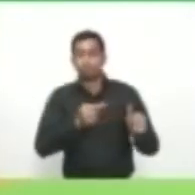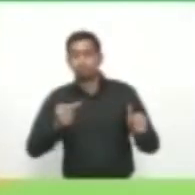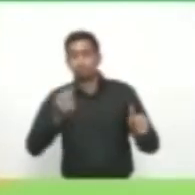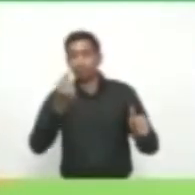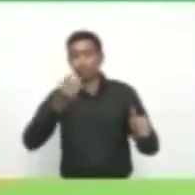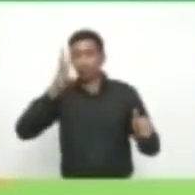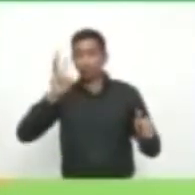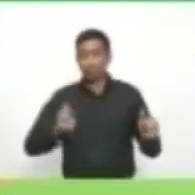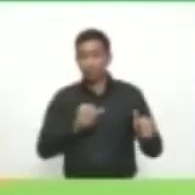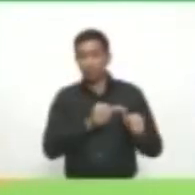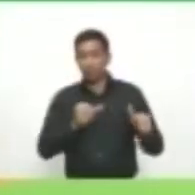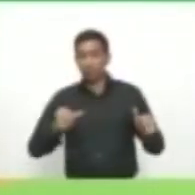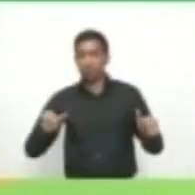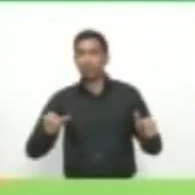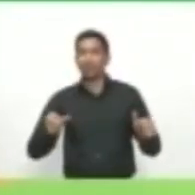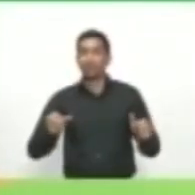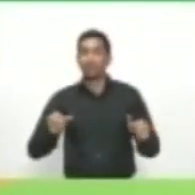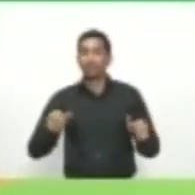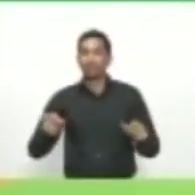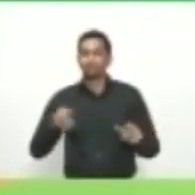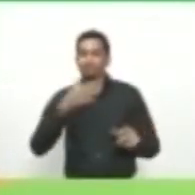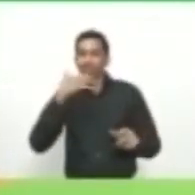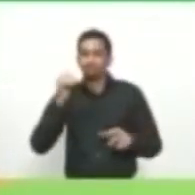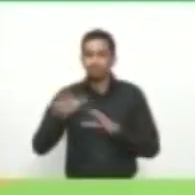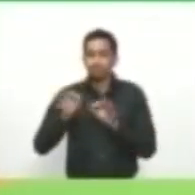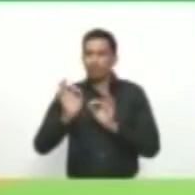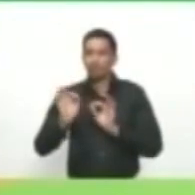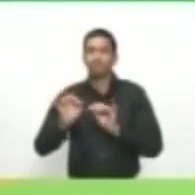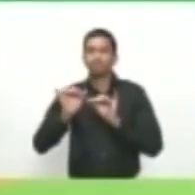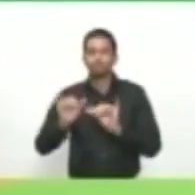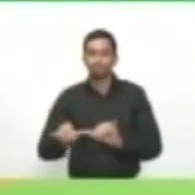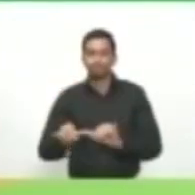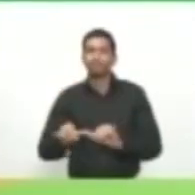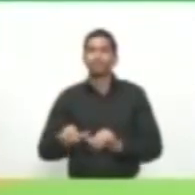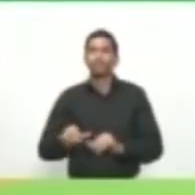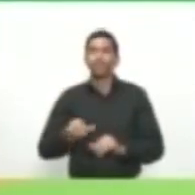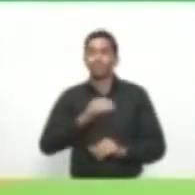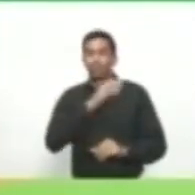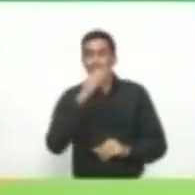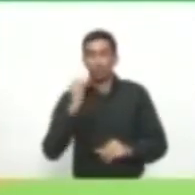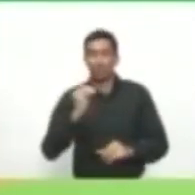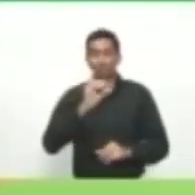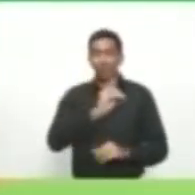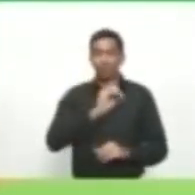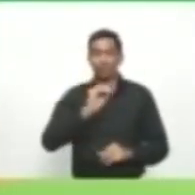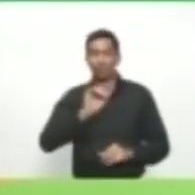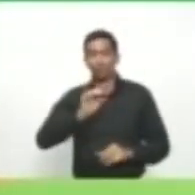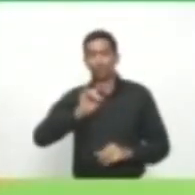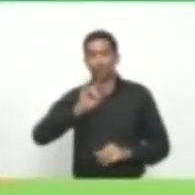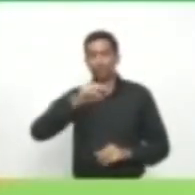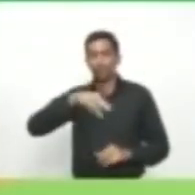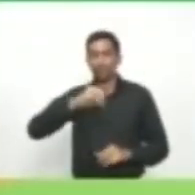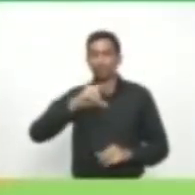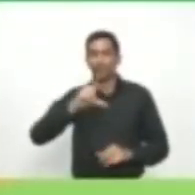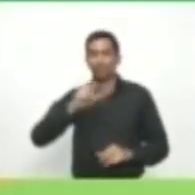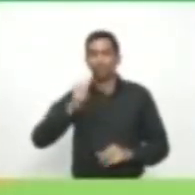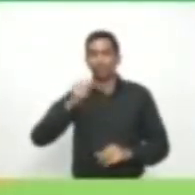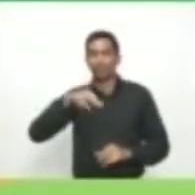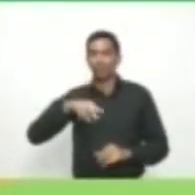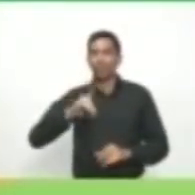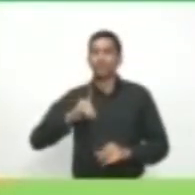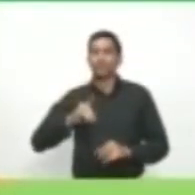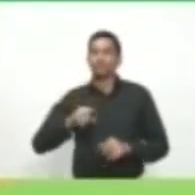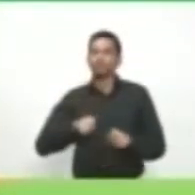de favoritos en la general. El Tom Dumoulin se defendió de los ataques de Nairo Quintana en la montaña para seguir con la maglia